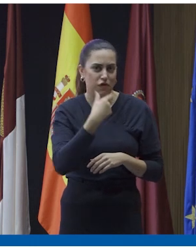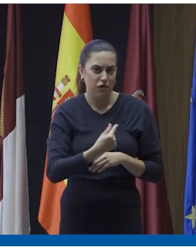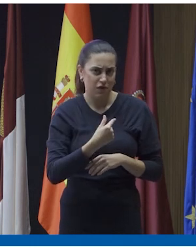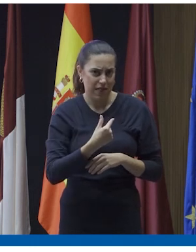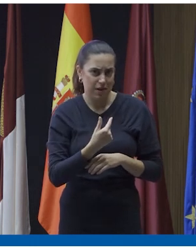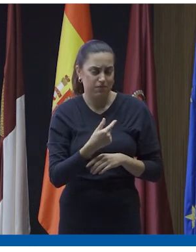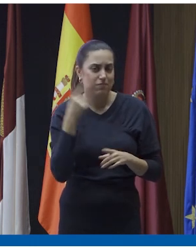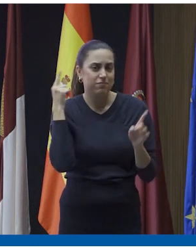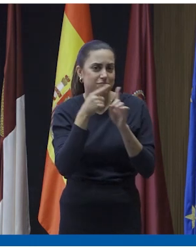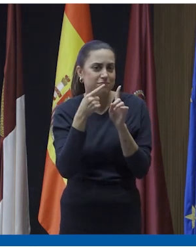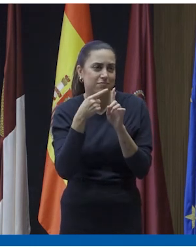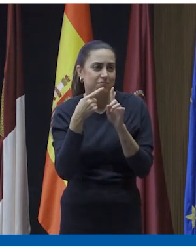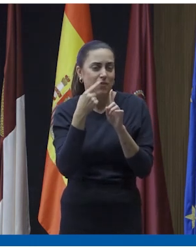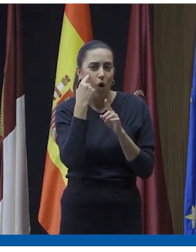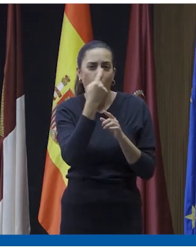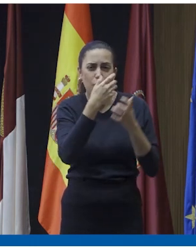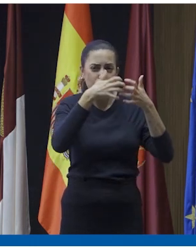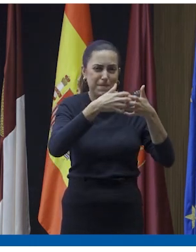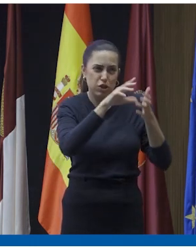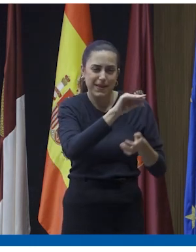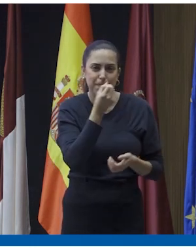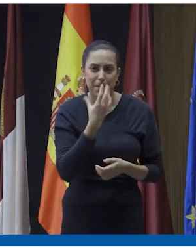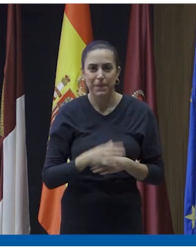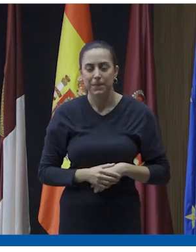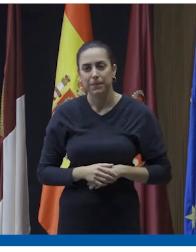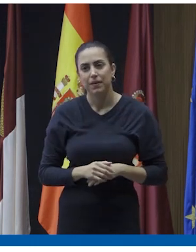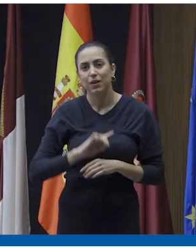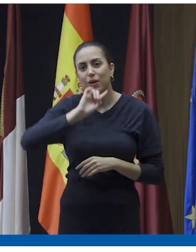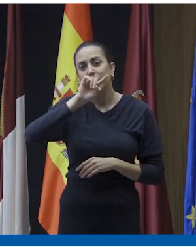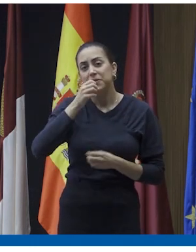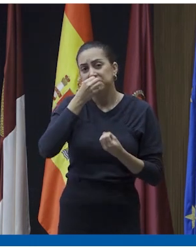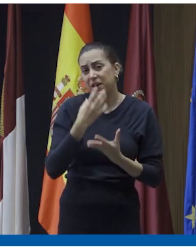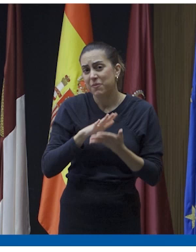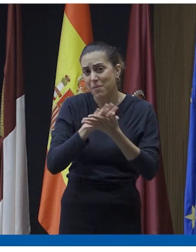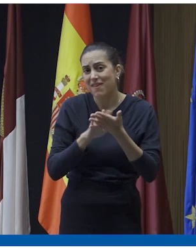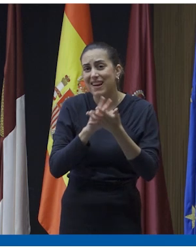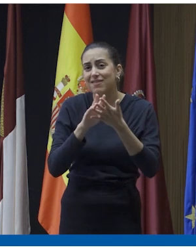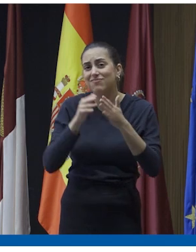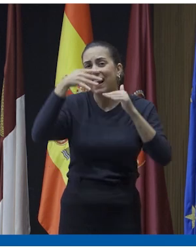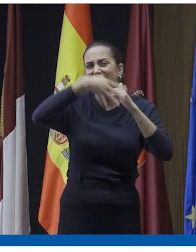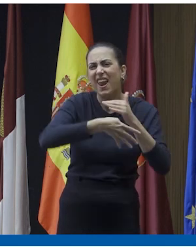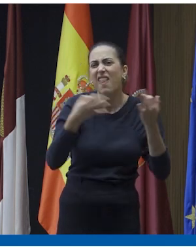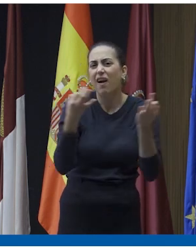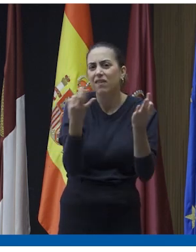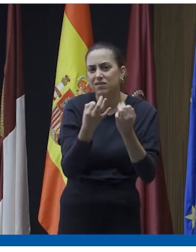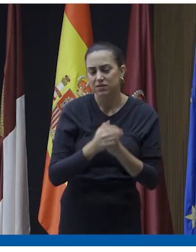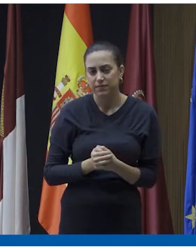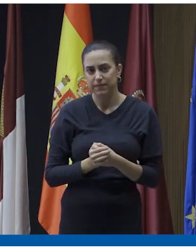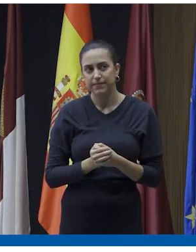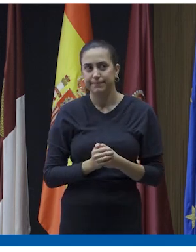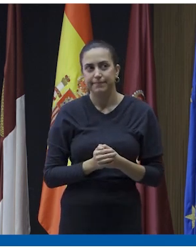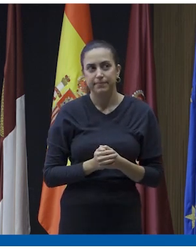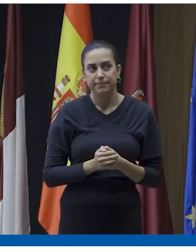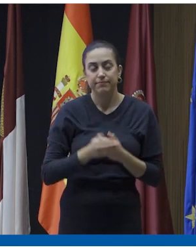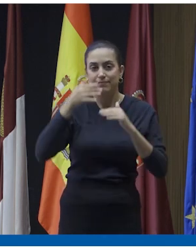el funcionamiento del ojo. Y bueno, pues vamos a hablar de qué es una catarata. Entonces, bueno, la catarata,